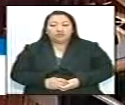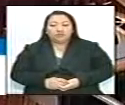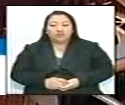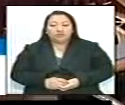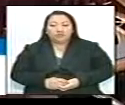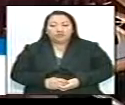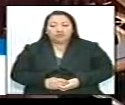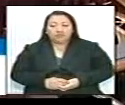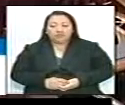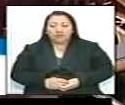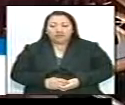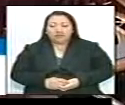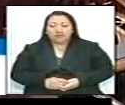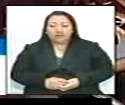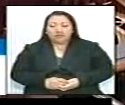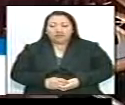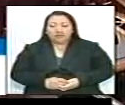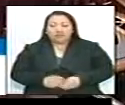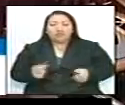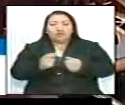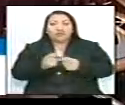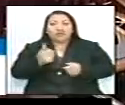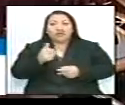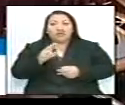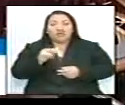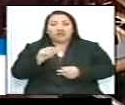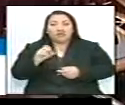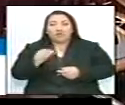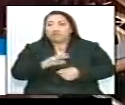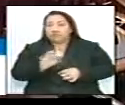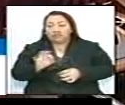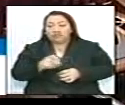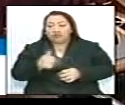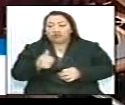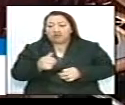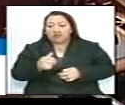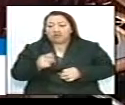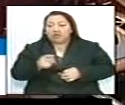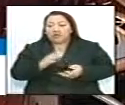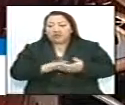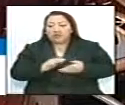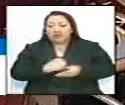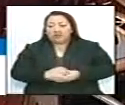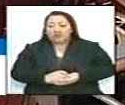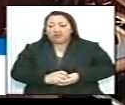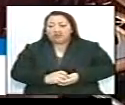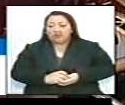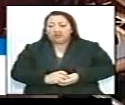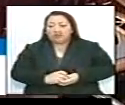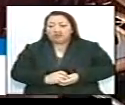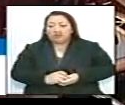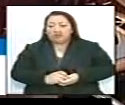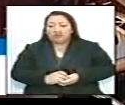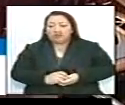Congresista Arana no está. Congresista... Ah, ahí está, perdón, congresista Arana.